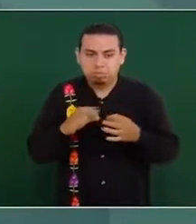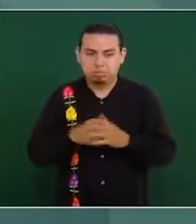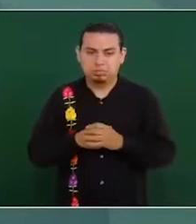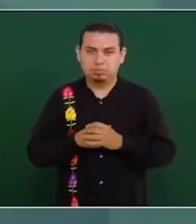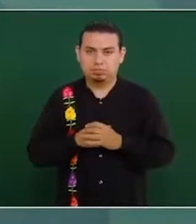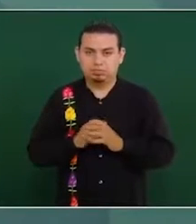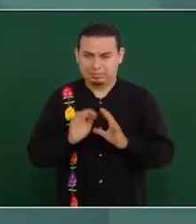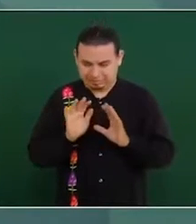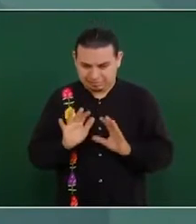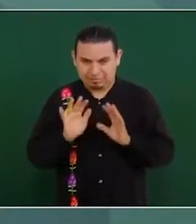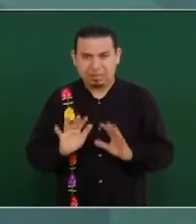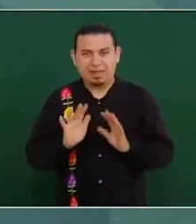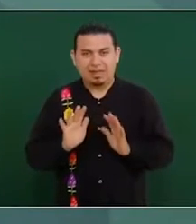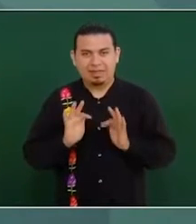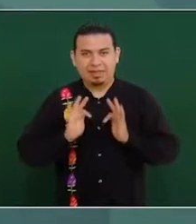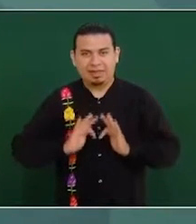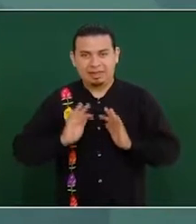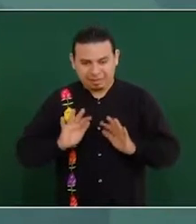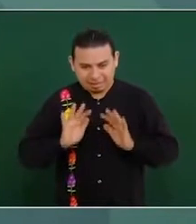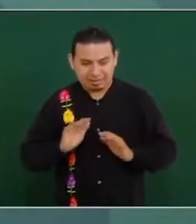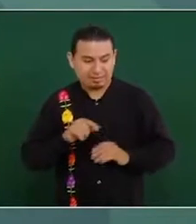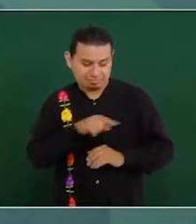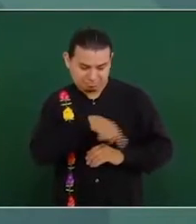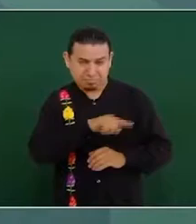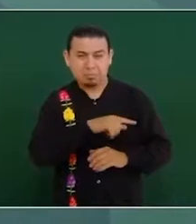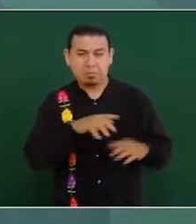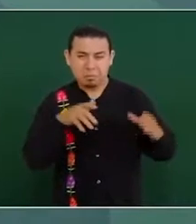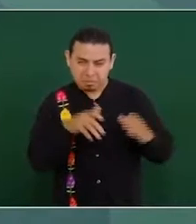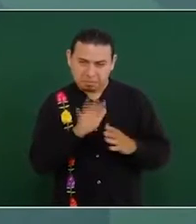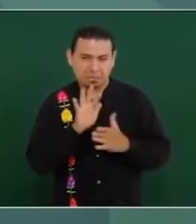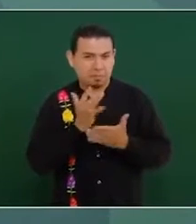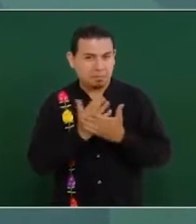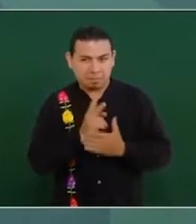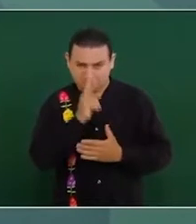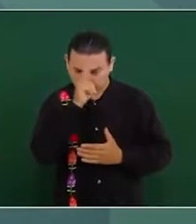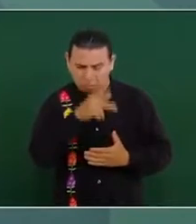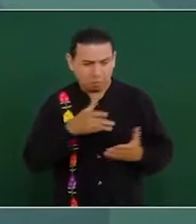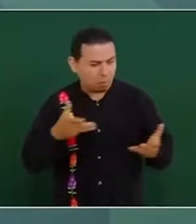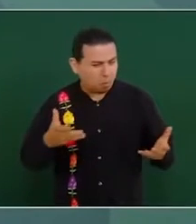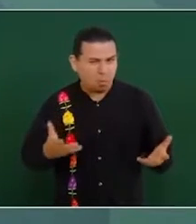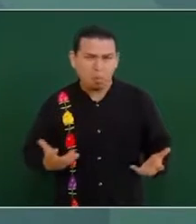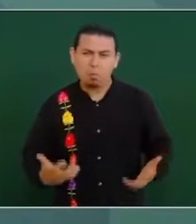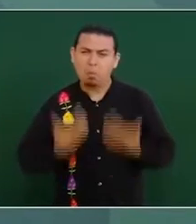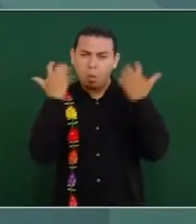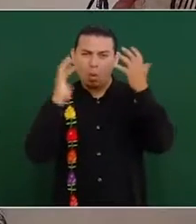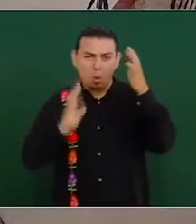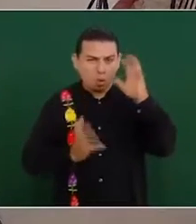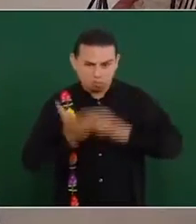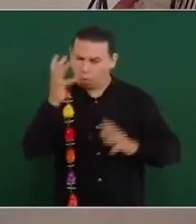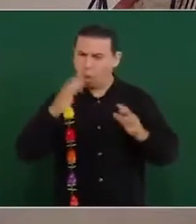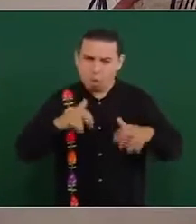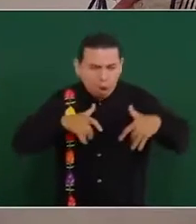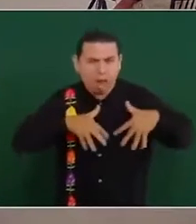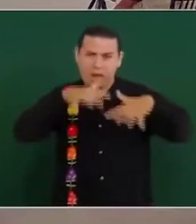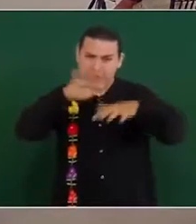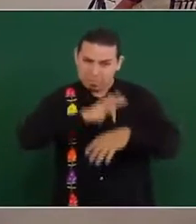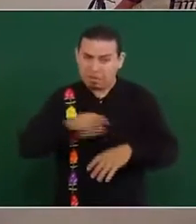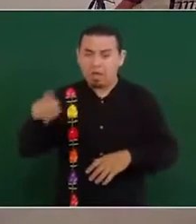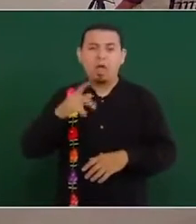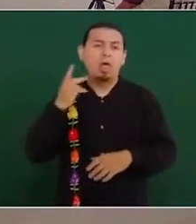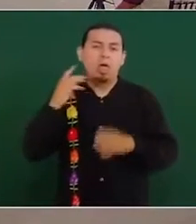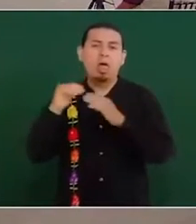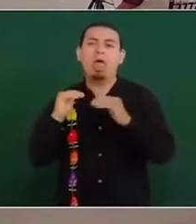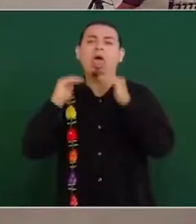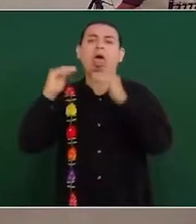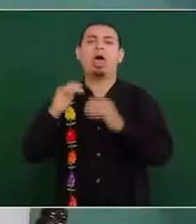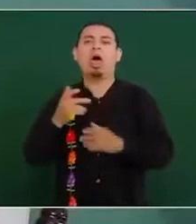aguanta, aguanta, el pueblo se levanta, síganle. ¿Políticamente está acabando su tumba? No,